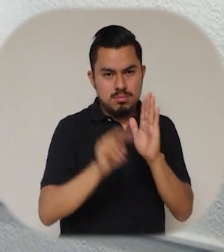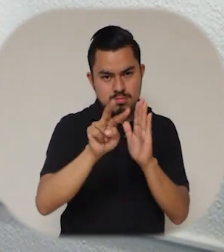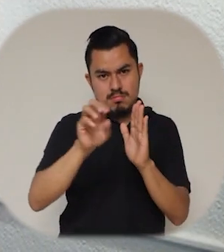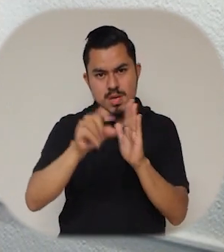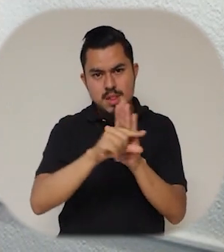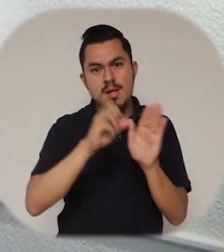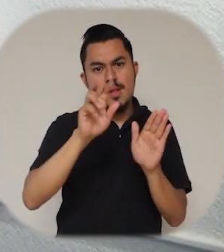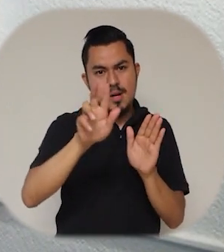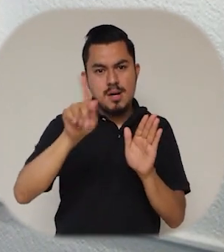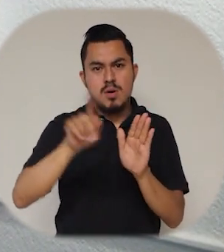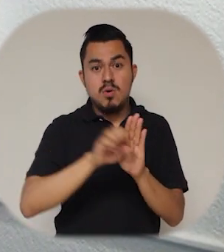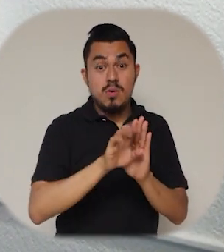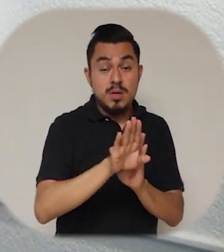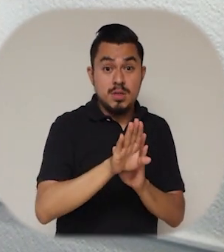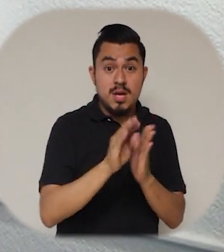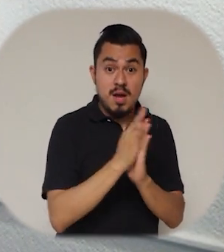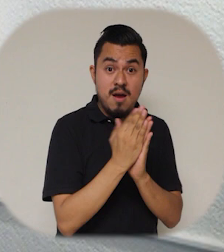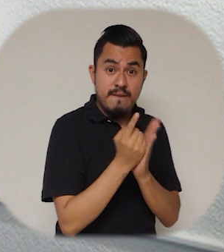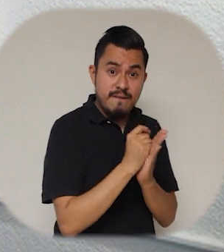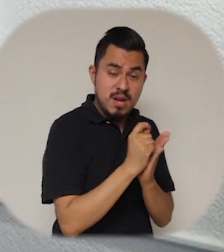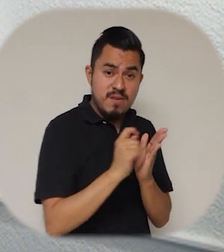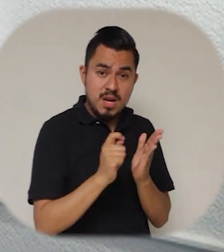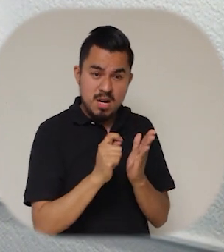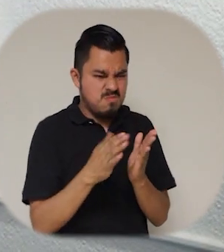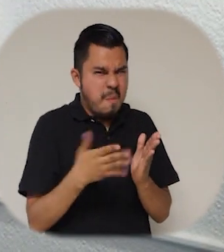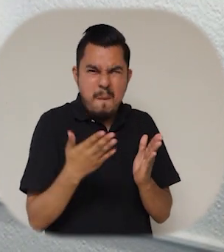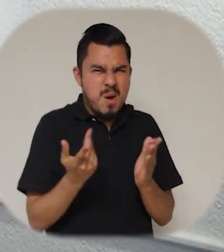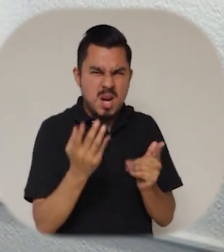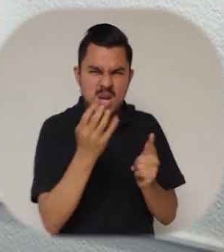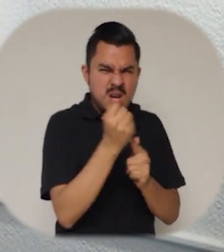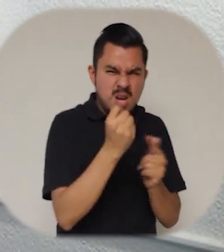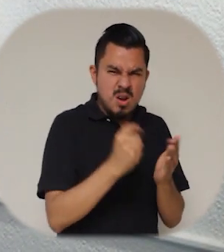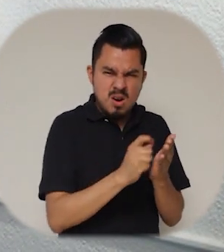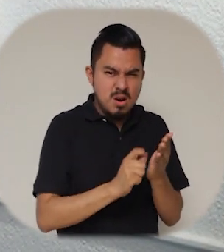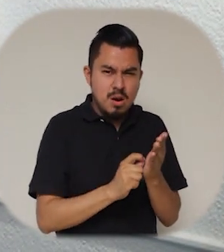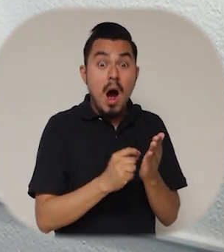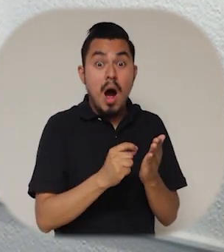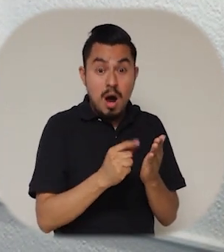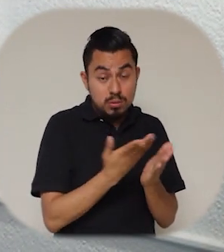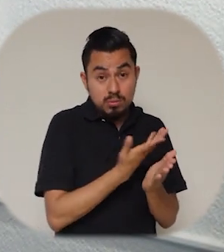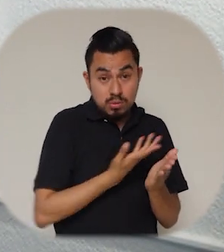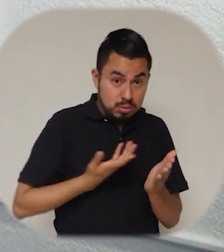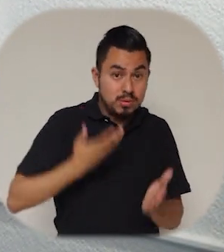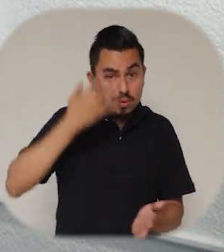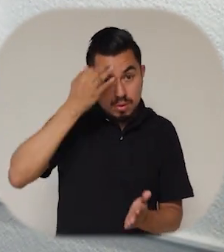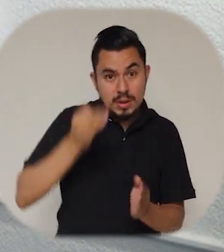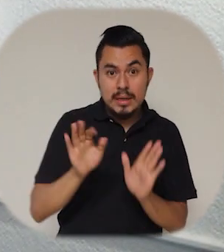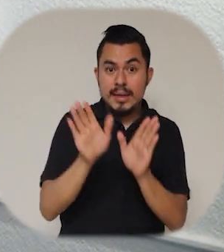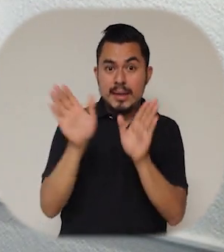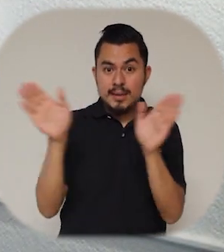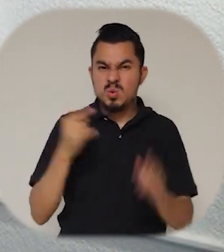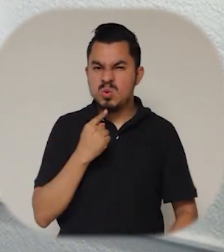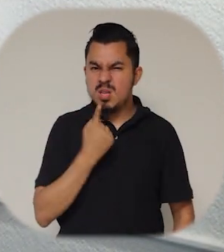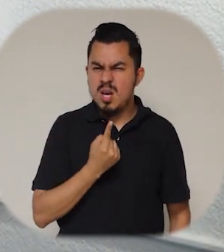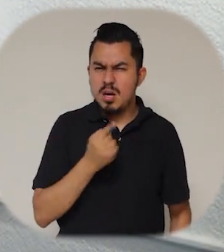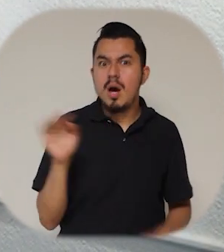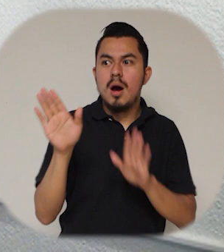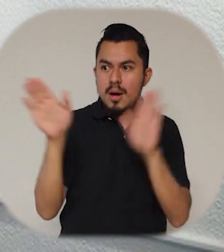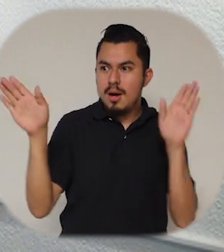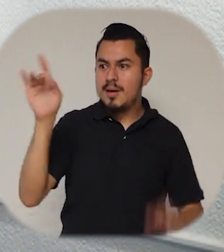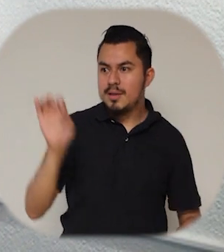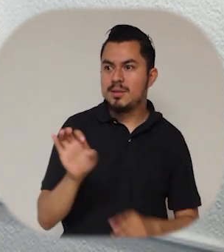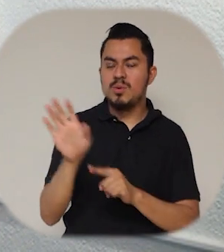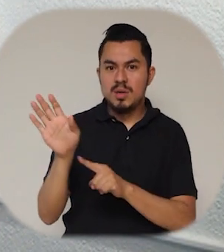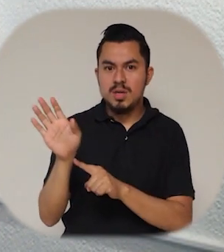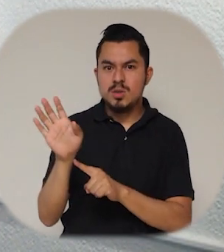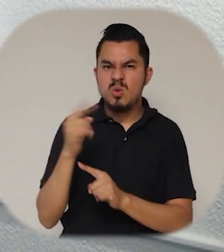Dios, y para que creyendo tengáis vida en su nombre. Esto es lo que dice la escritura